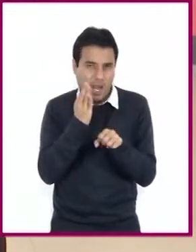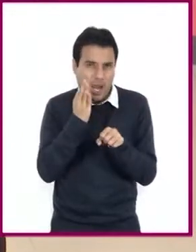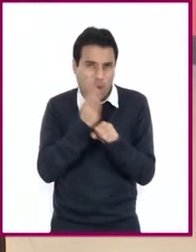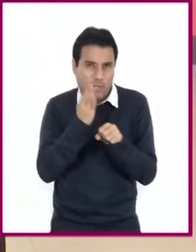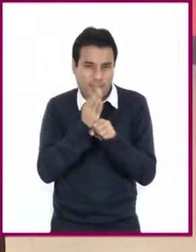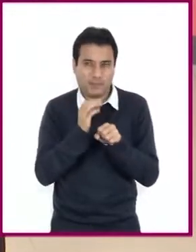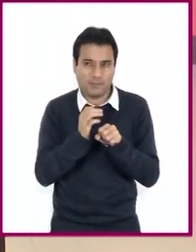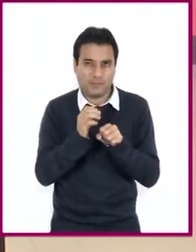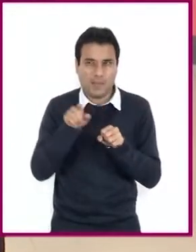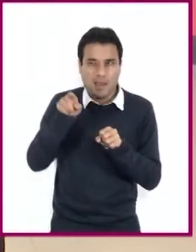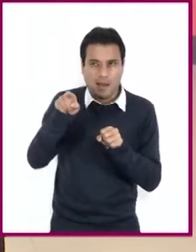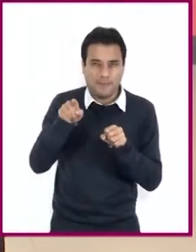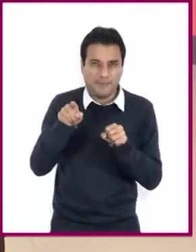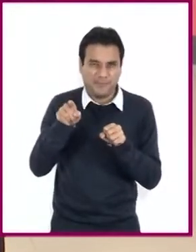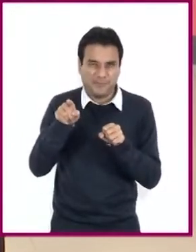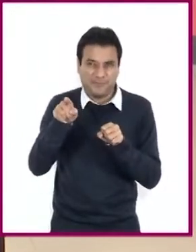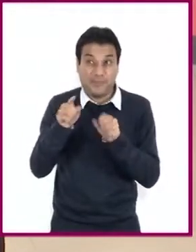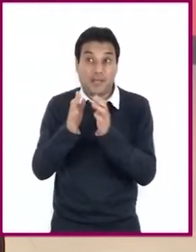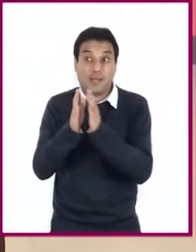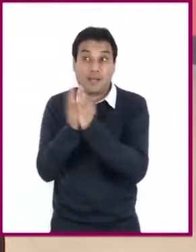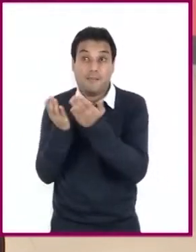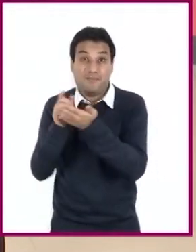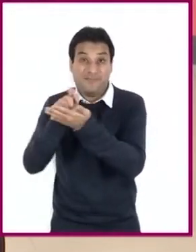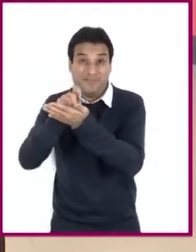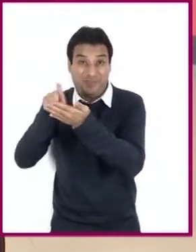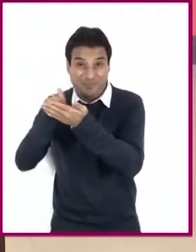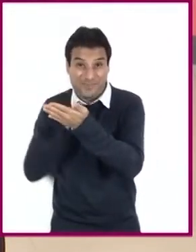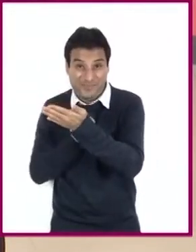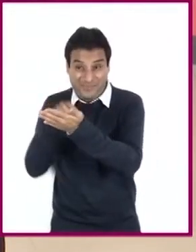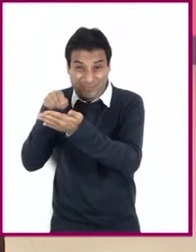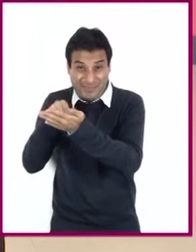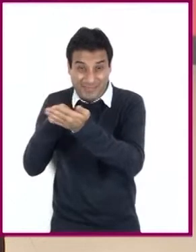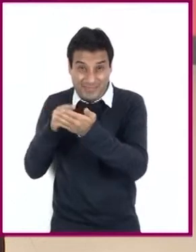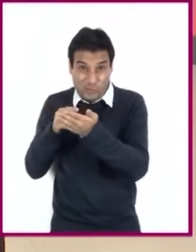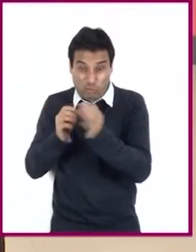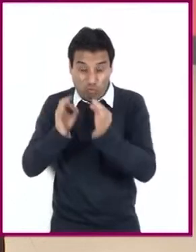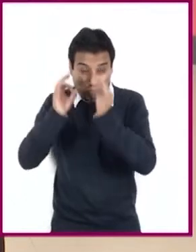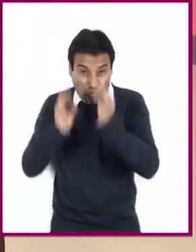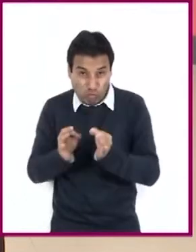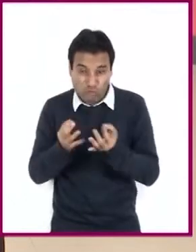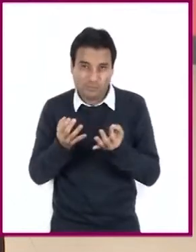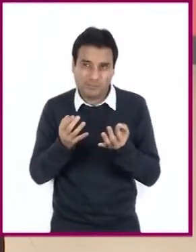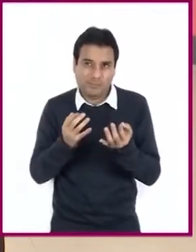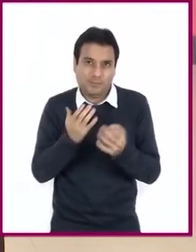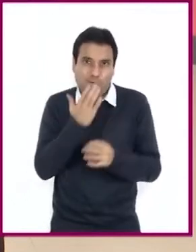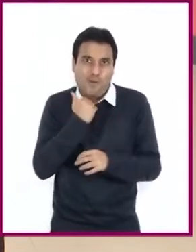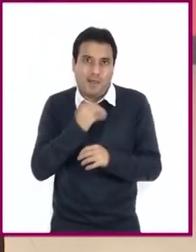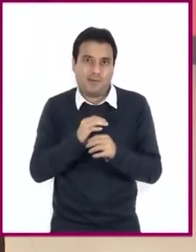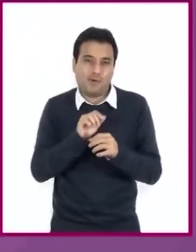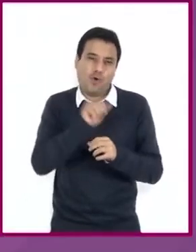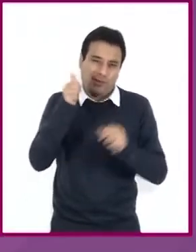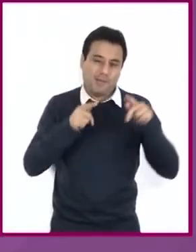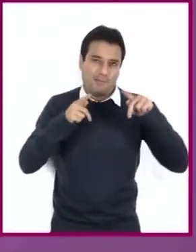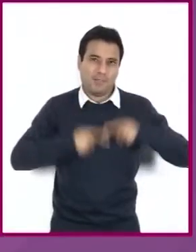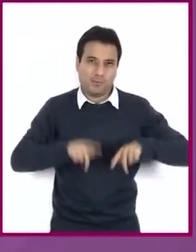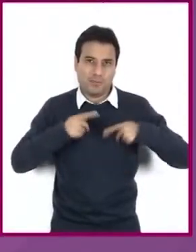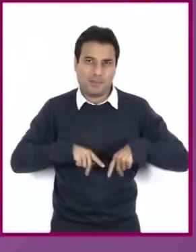fragmento narrado por otro autor sobre el texto de Al-Hazen, ya que el texto original es difícil de conseguir.